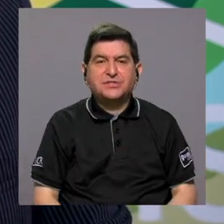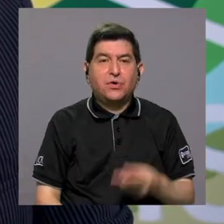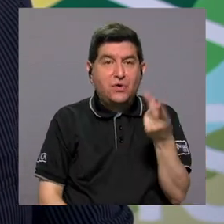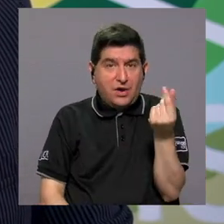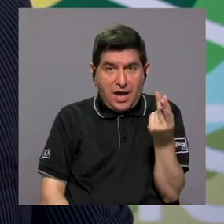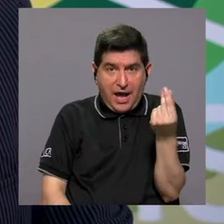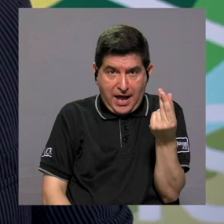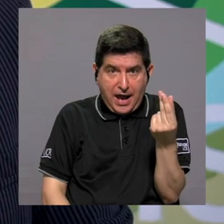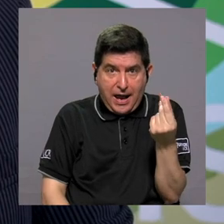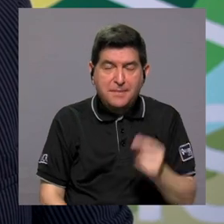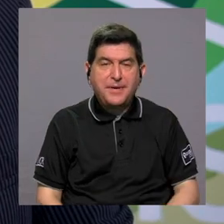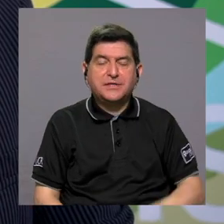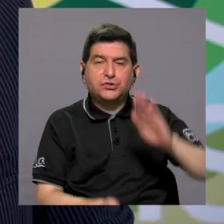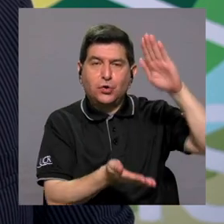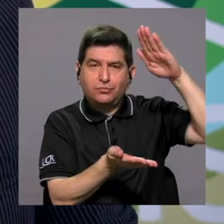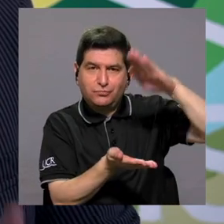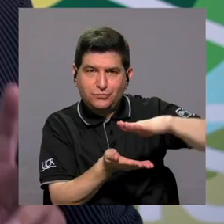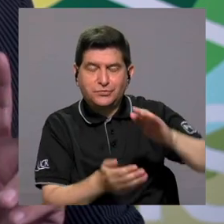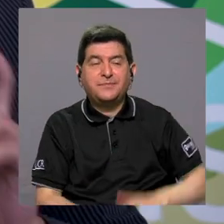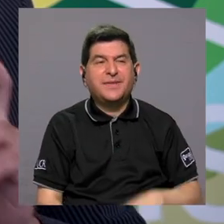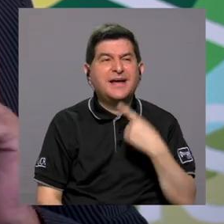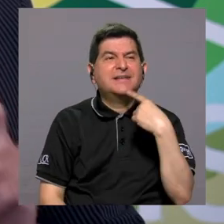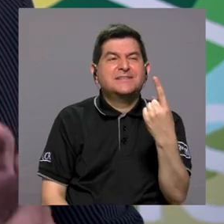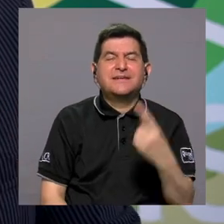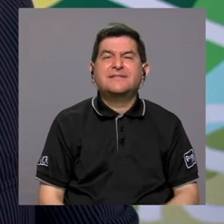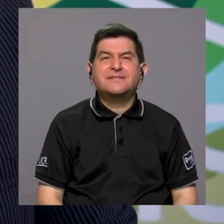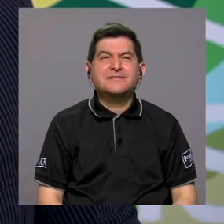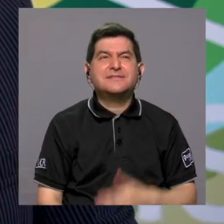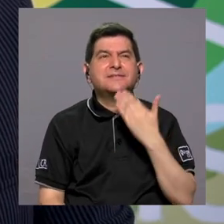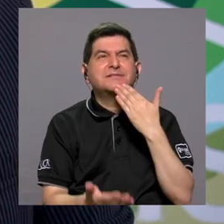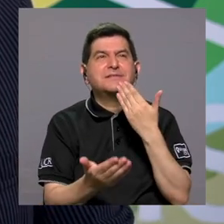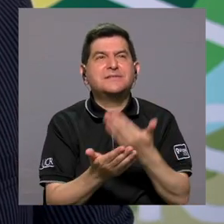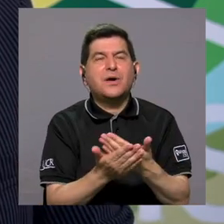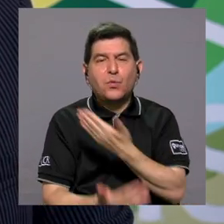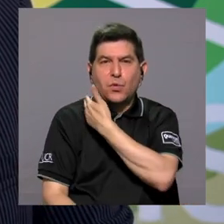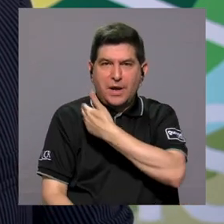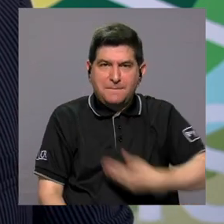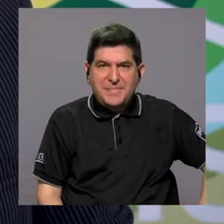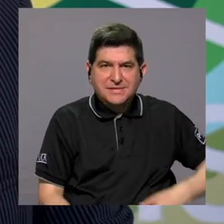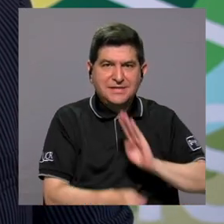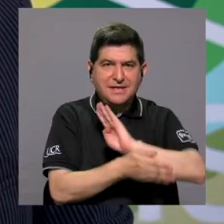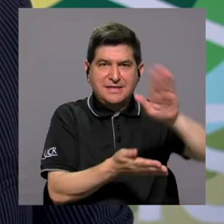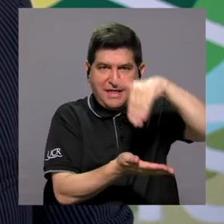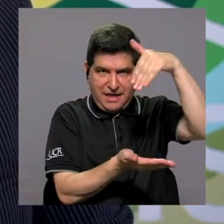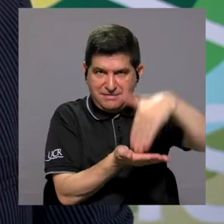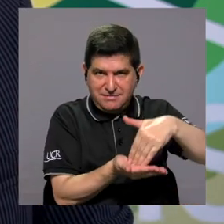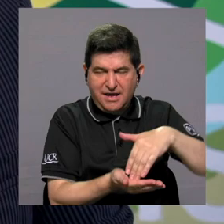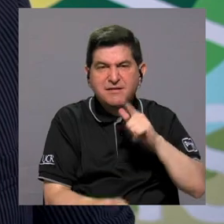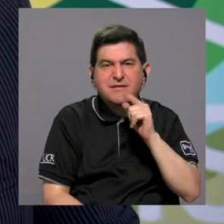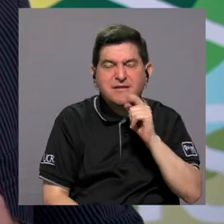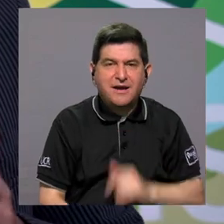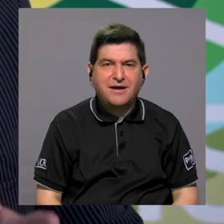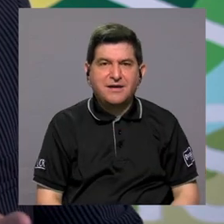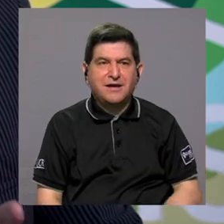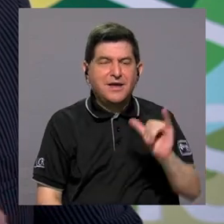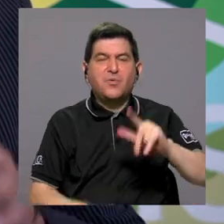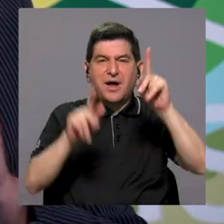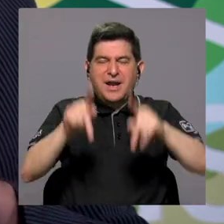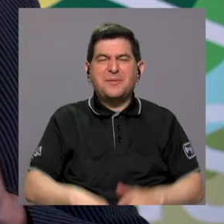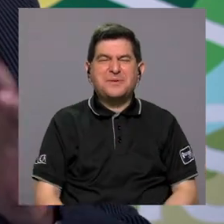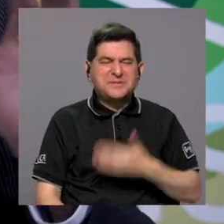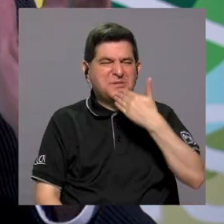precios se reduce se dice que un buen presidente de bancos centrales como un aguafiestas